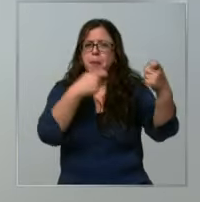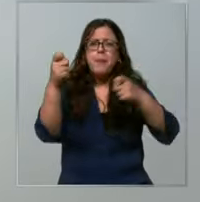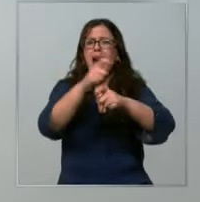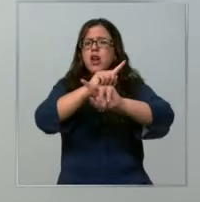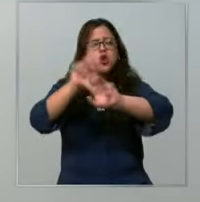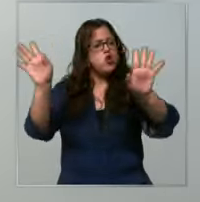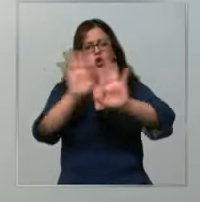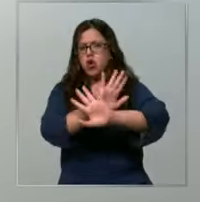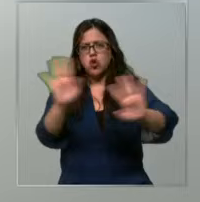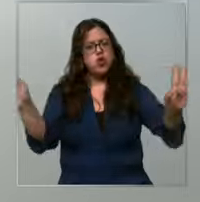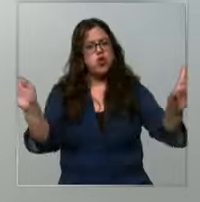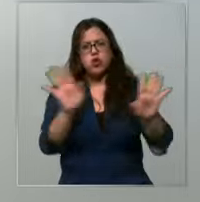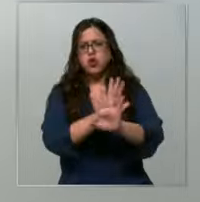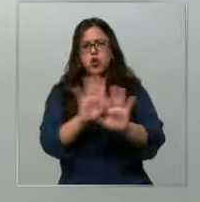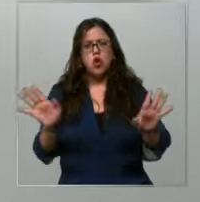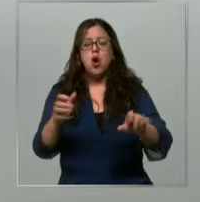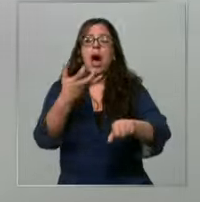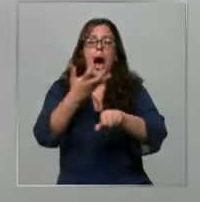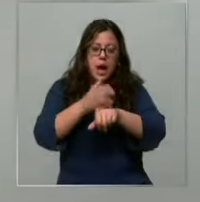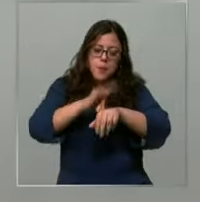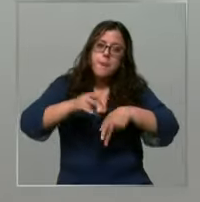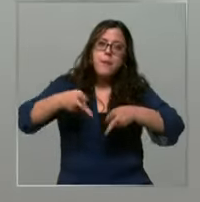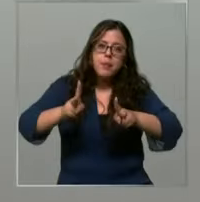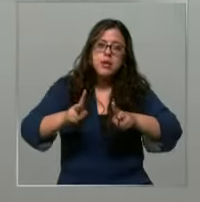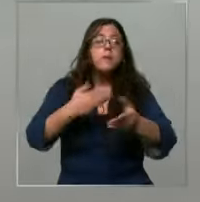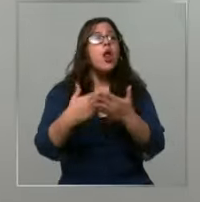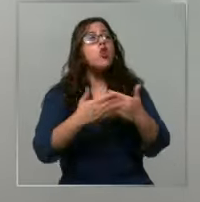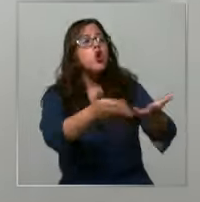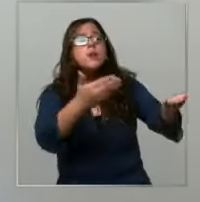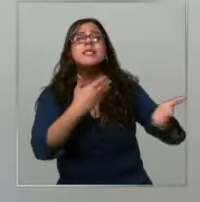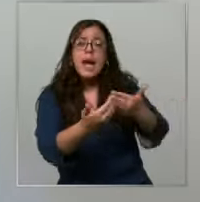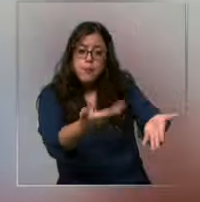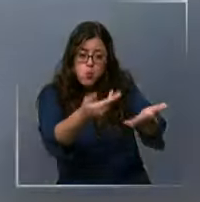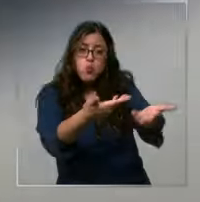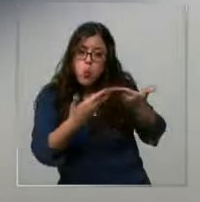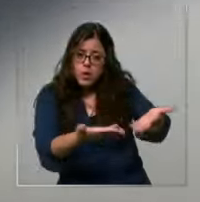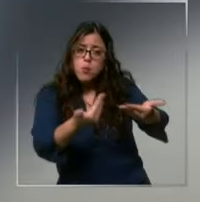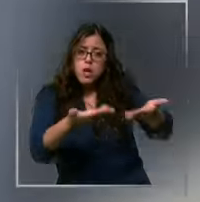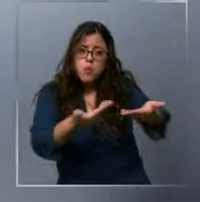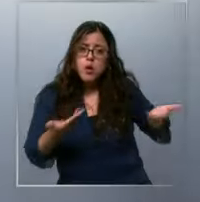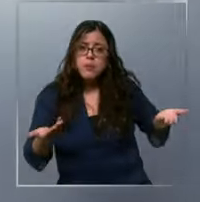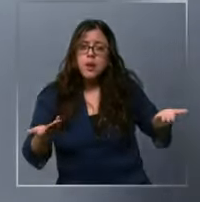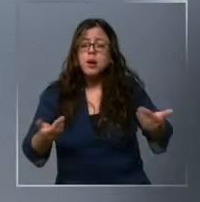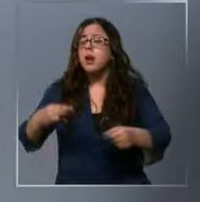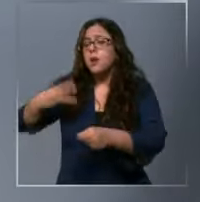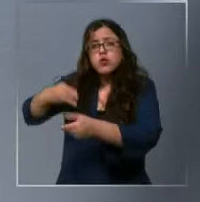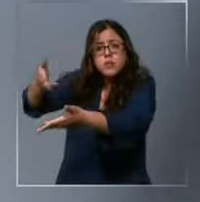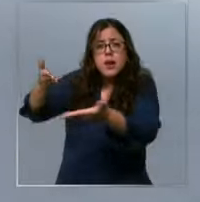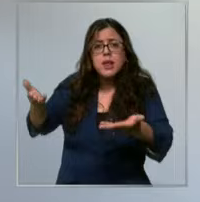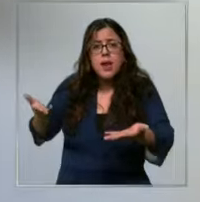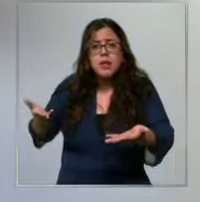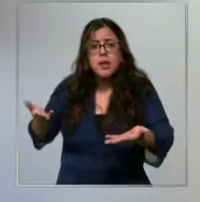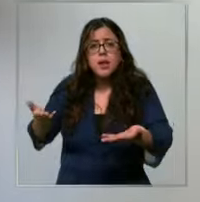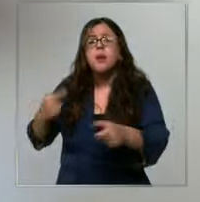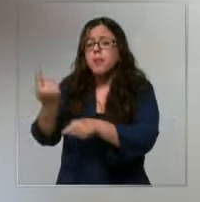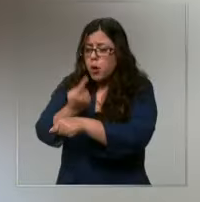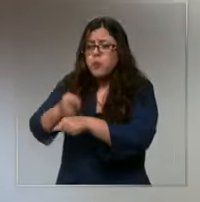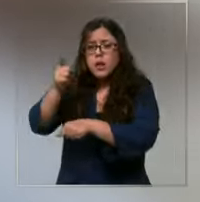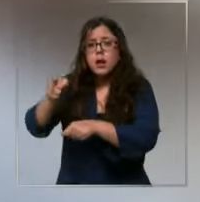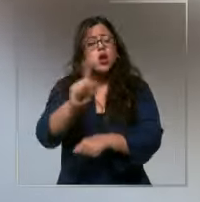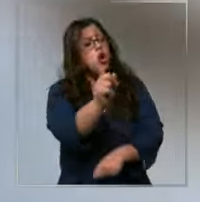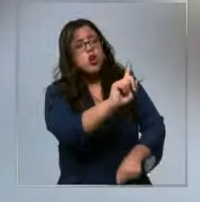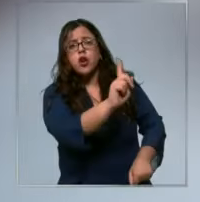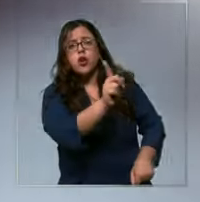conocimientos técnicos, ¿ya? Tenemos los permisos. ¿A dónde están los permisos? Ya, pero ¿dónde están los permisos? Muéstramelos. En el municipio, allá si quieres vamos a hablar. Mira, yo me vine